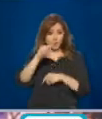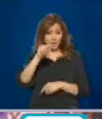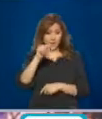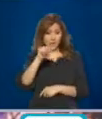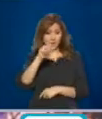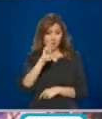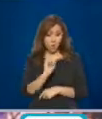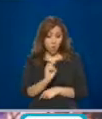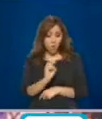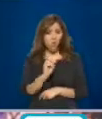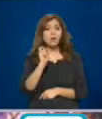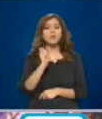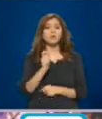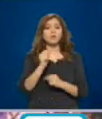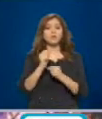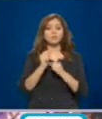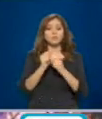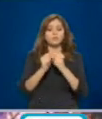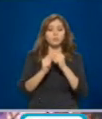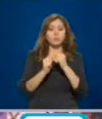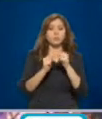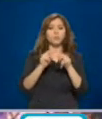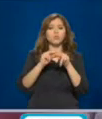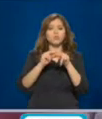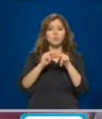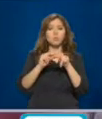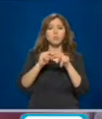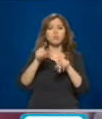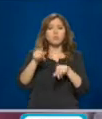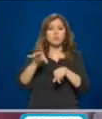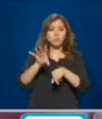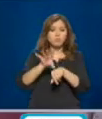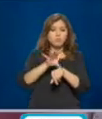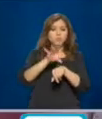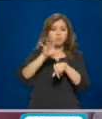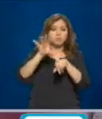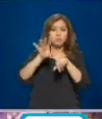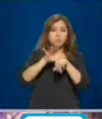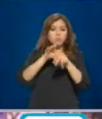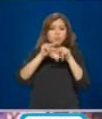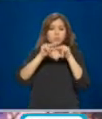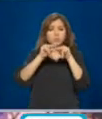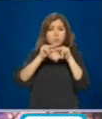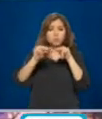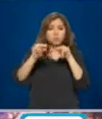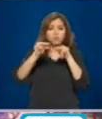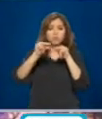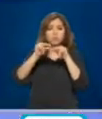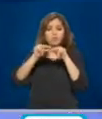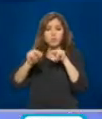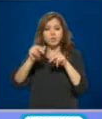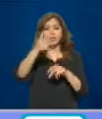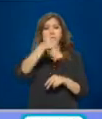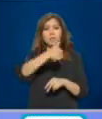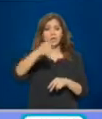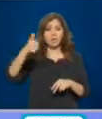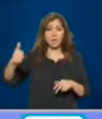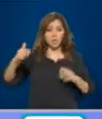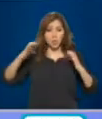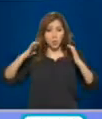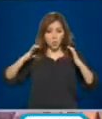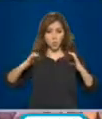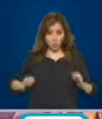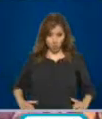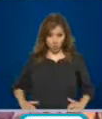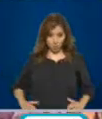puede ir inyaculando, llevando la energía eyaculatoria y orgásmica a los diferentes órganos del cuerpo.